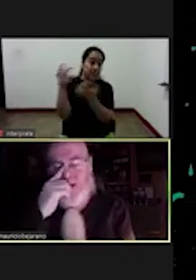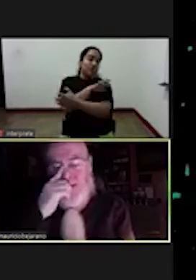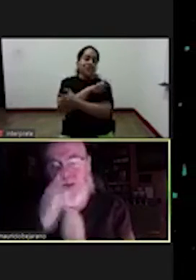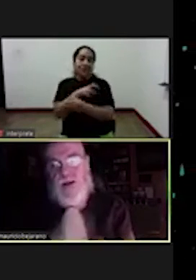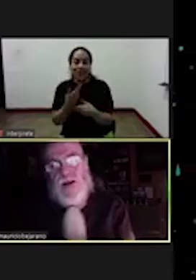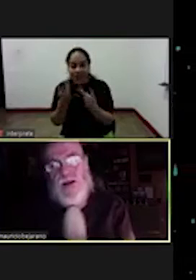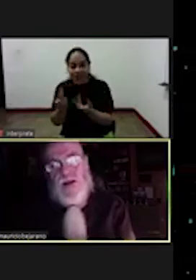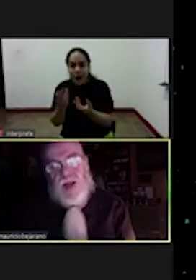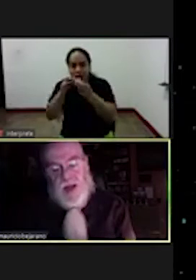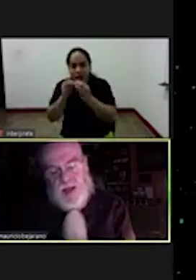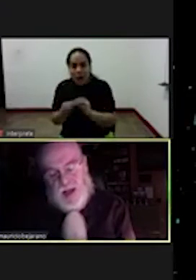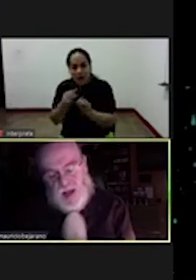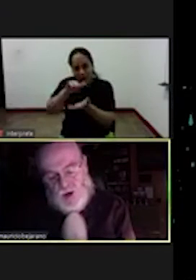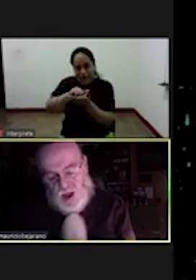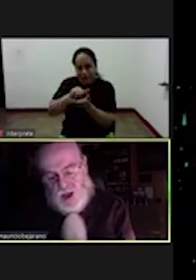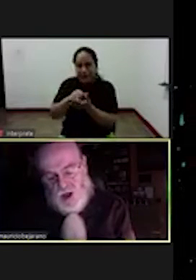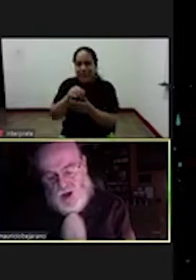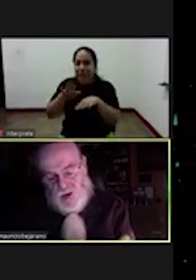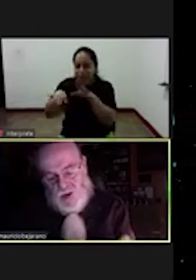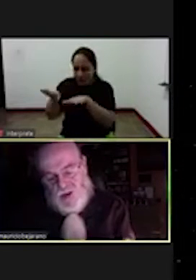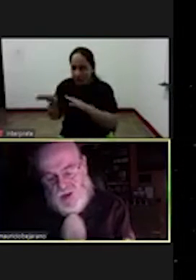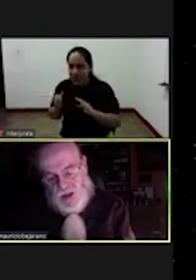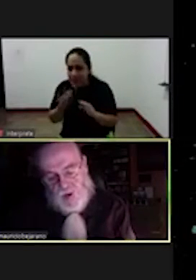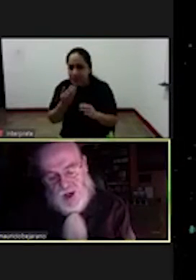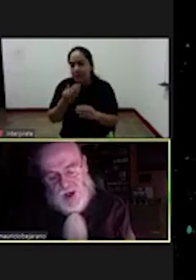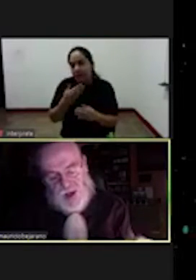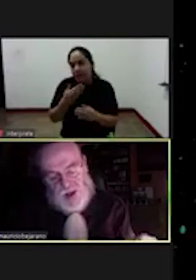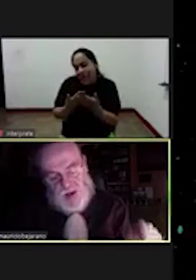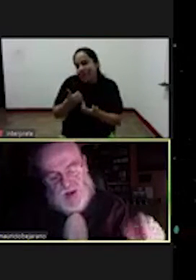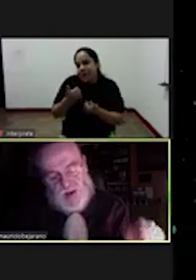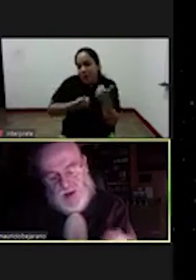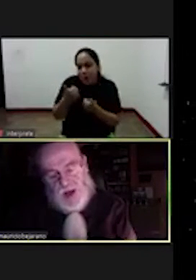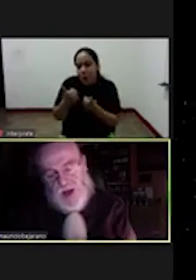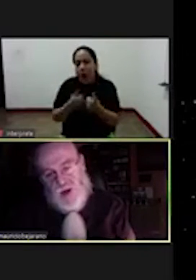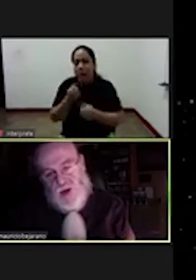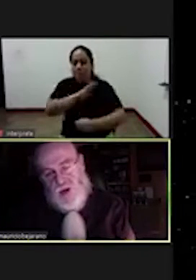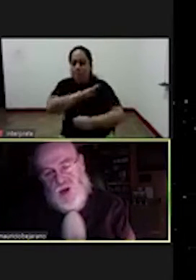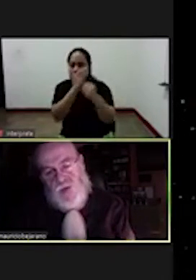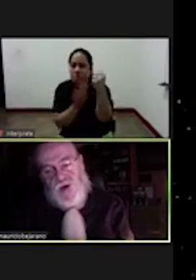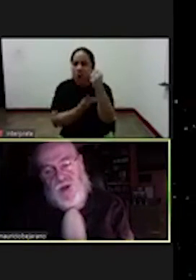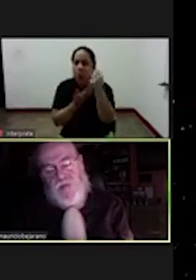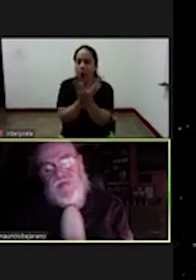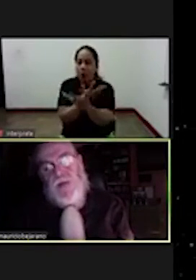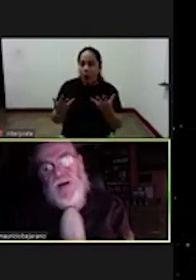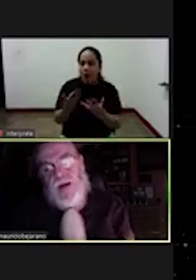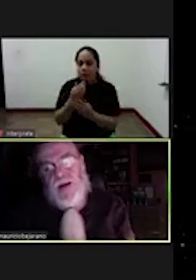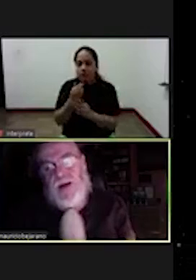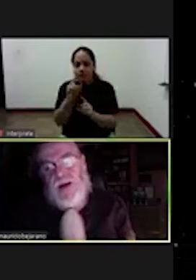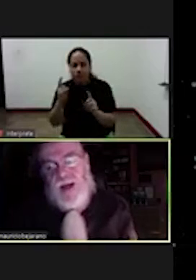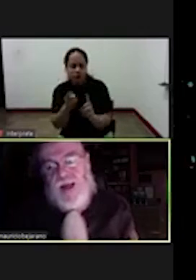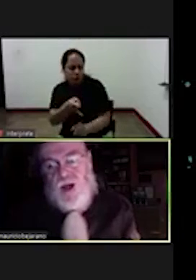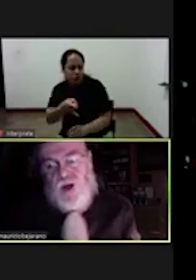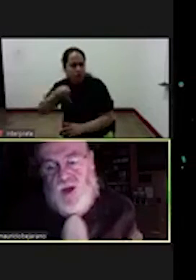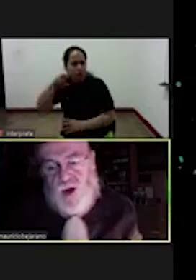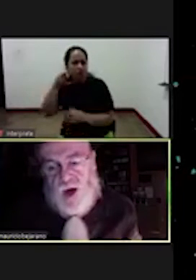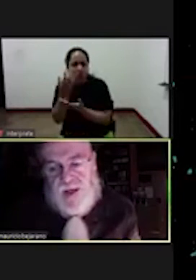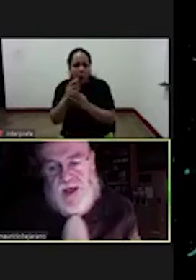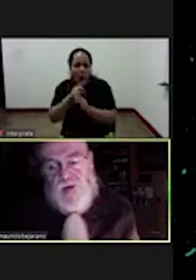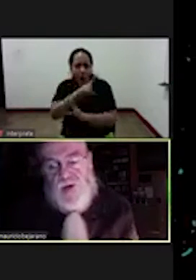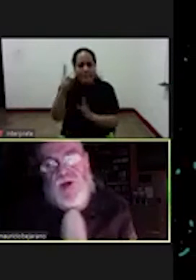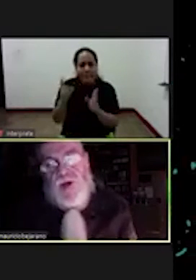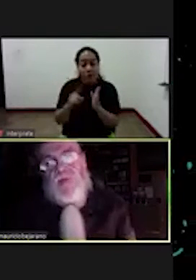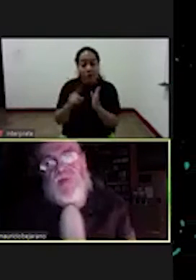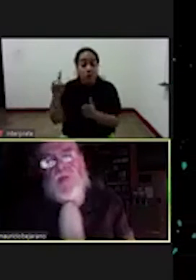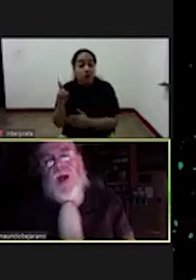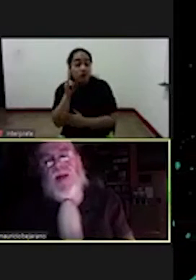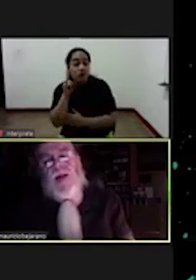Precisamente, gracias a la condición de poder fijar el sonido en un soporte, el sonido adquiere una